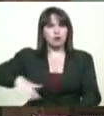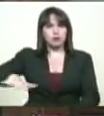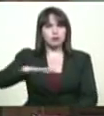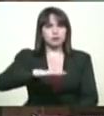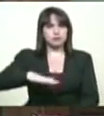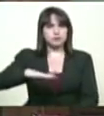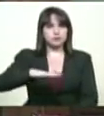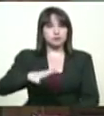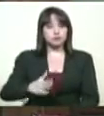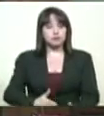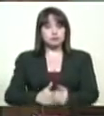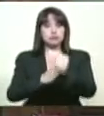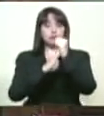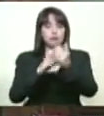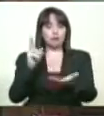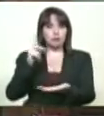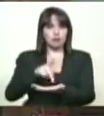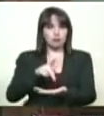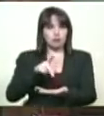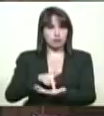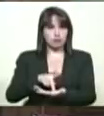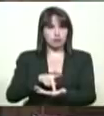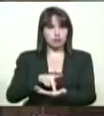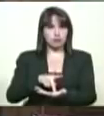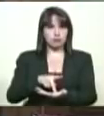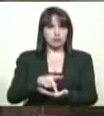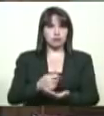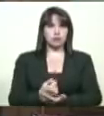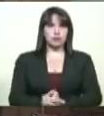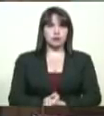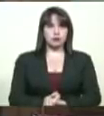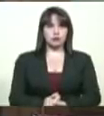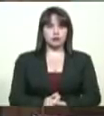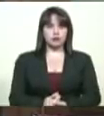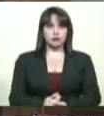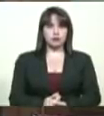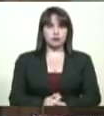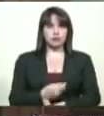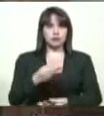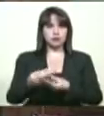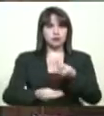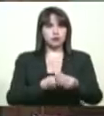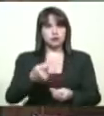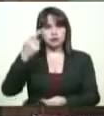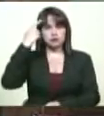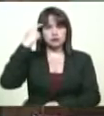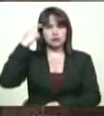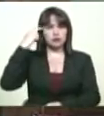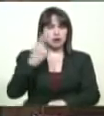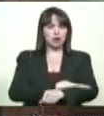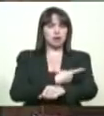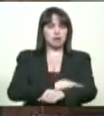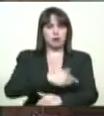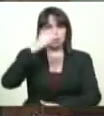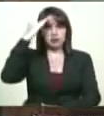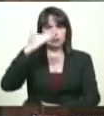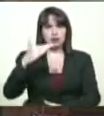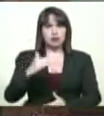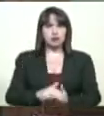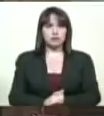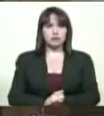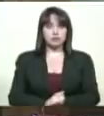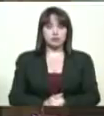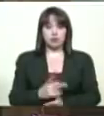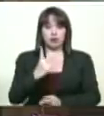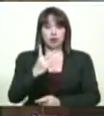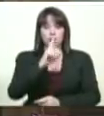liderazgo presencial pero como saben ustedes hermanos militares aquí tenemos a dos